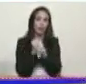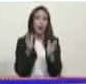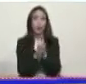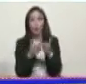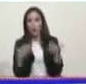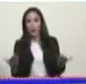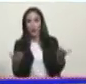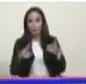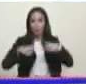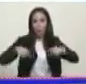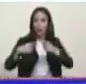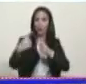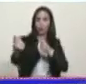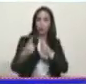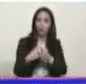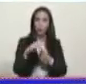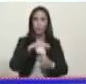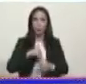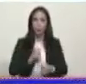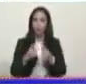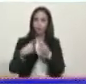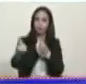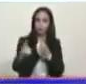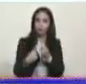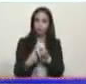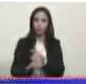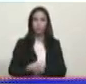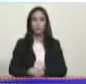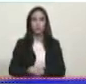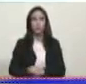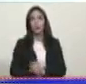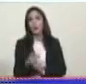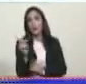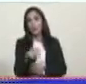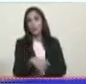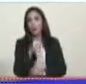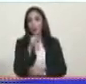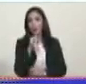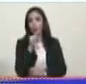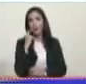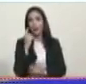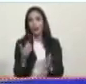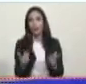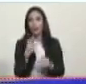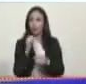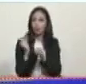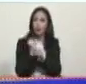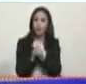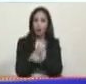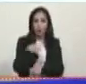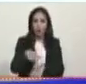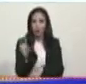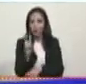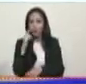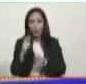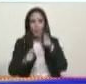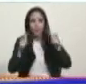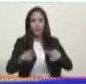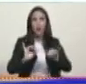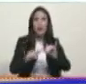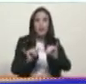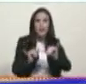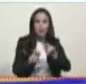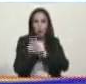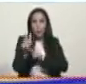Araya y viceversa. Y además de ello, presidente, informarle que esto se ha hecho con mano de obra venezolana, ingenieros